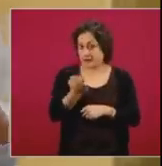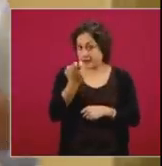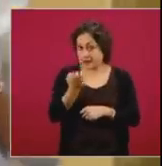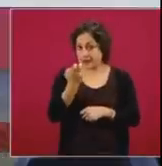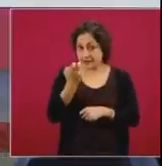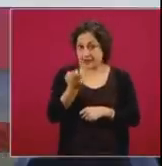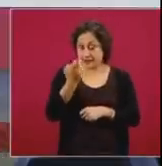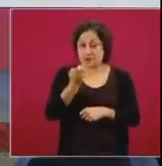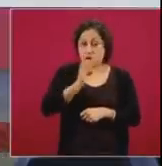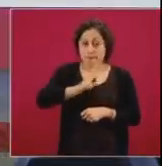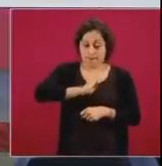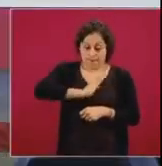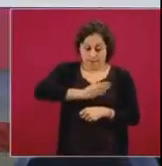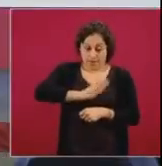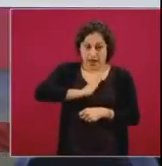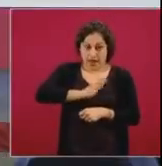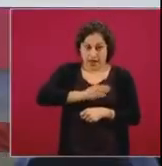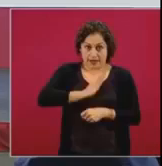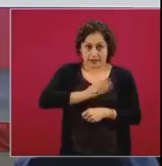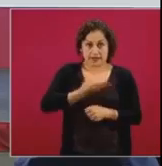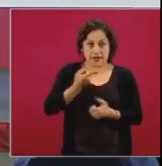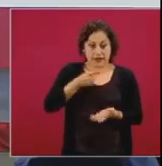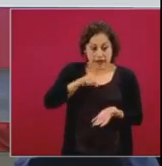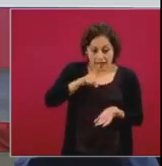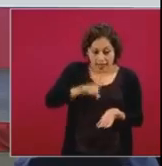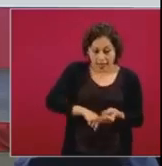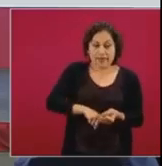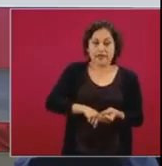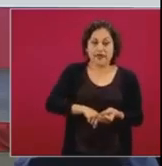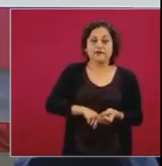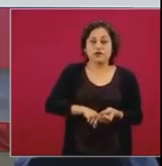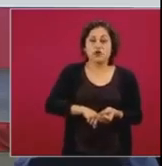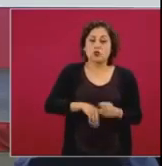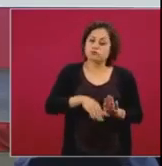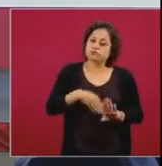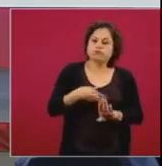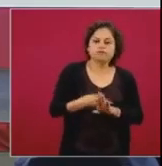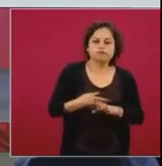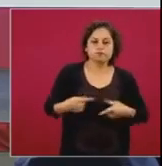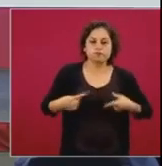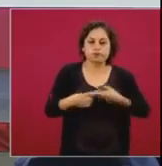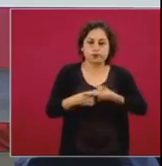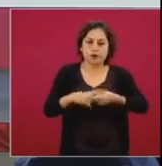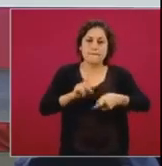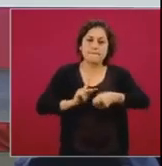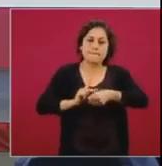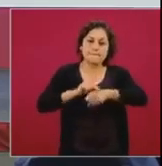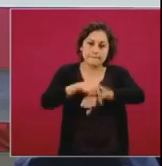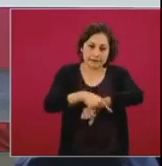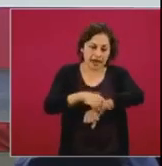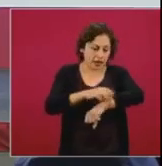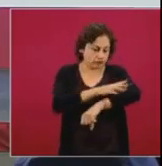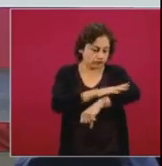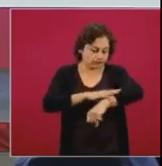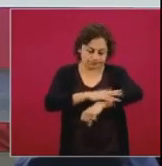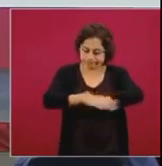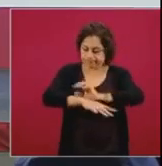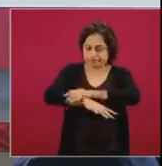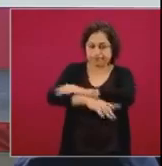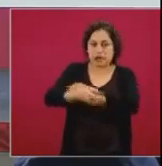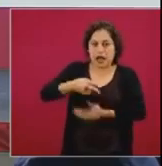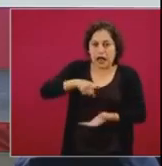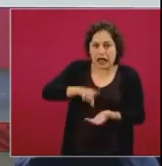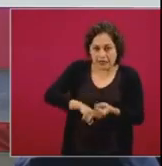predilección por la bacteria de atacar los nervios periféricos hace que tengan estas particularidades. Entonces, nosotros sí,